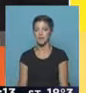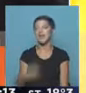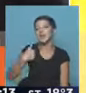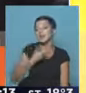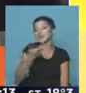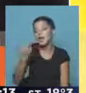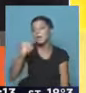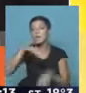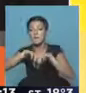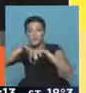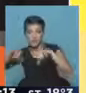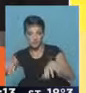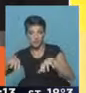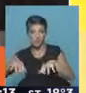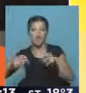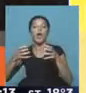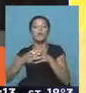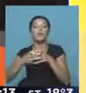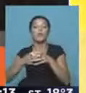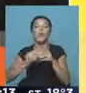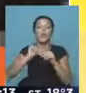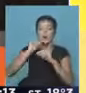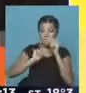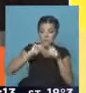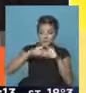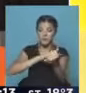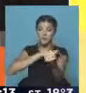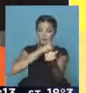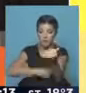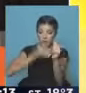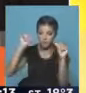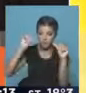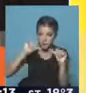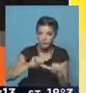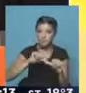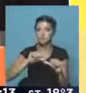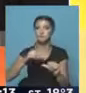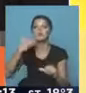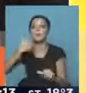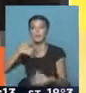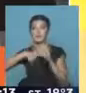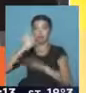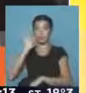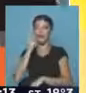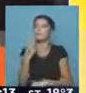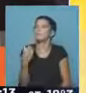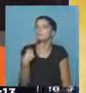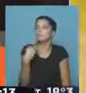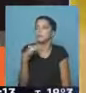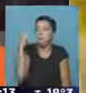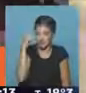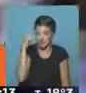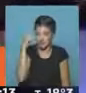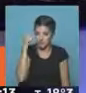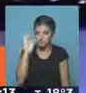más dividida en partidos con cada vez menos poder, y va a ser mucho más difícil. Habría que preguntarse, por ejemplo,